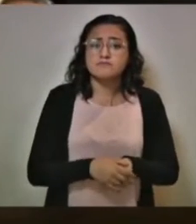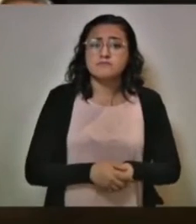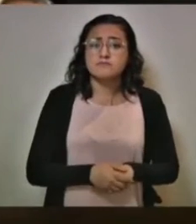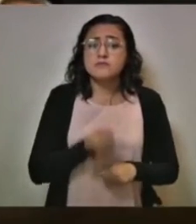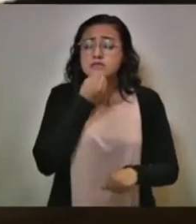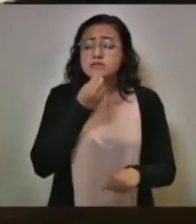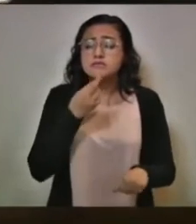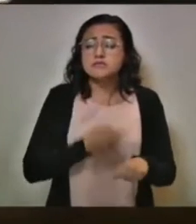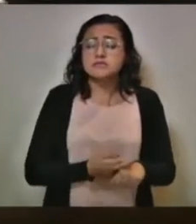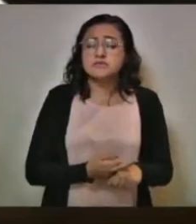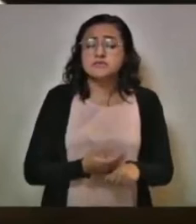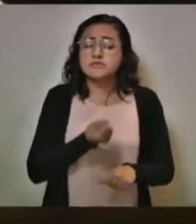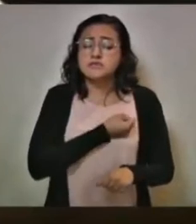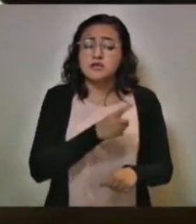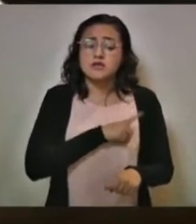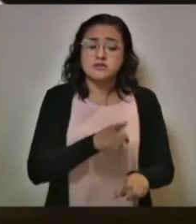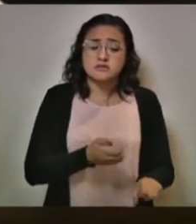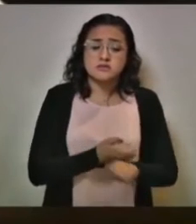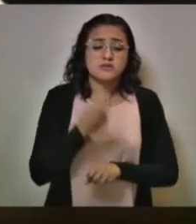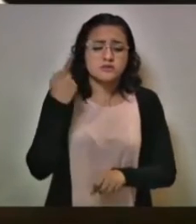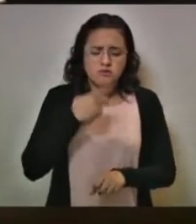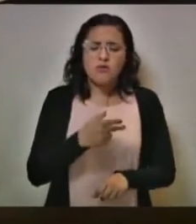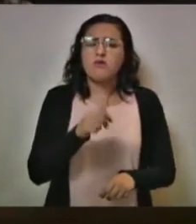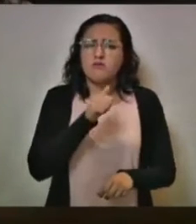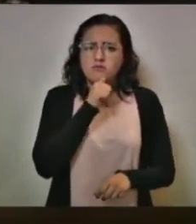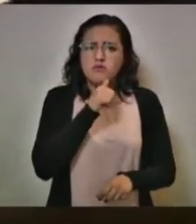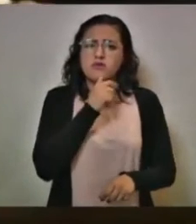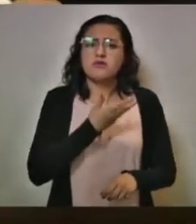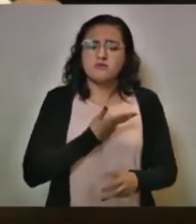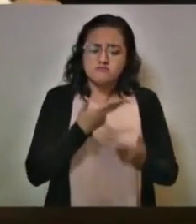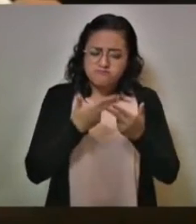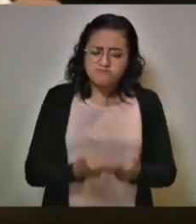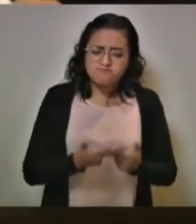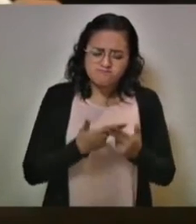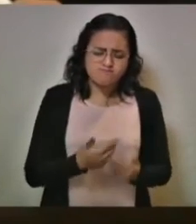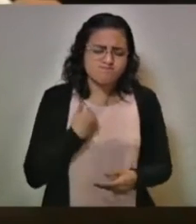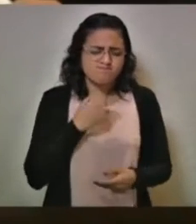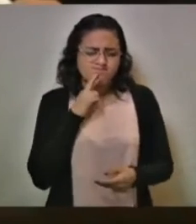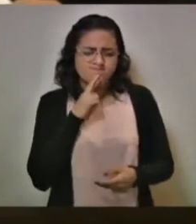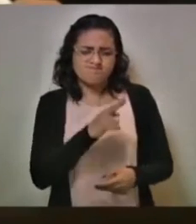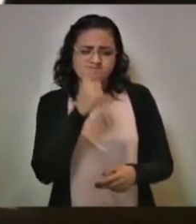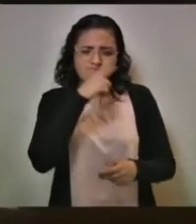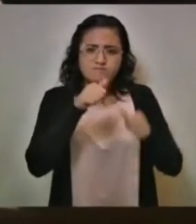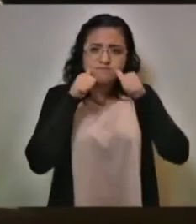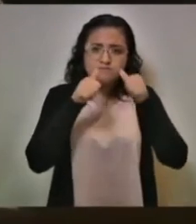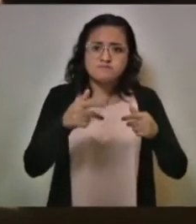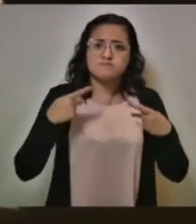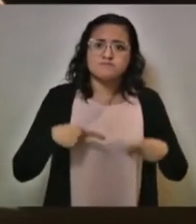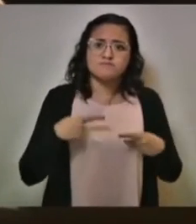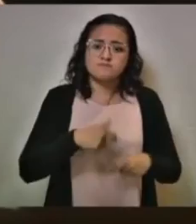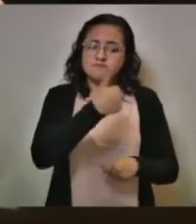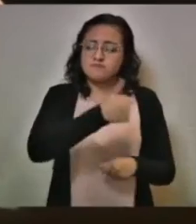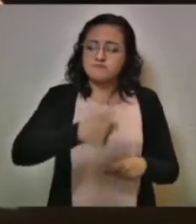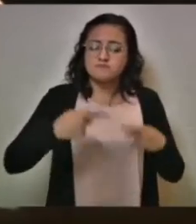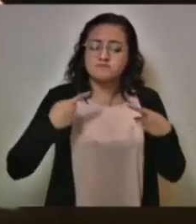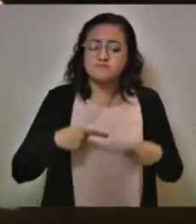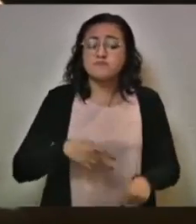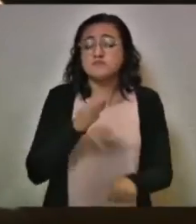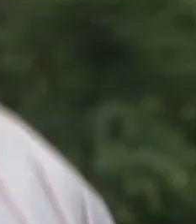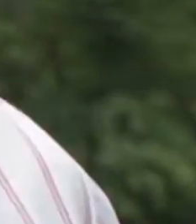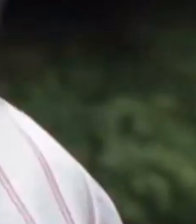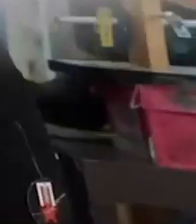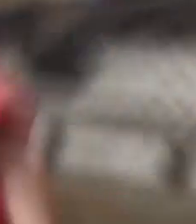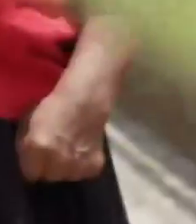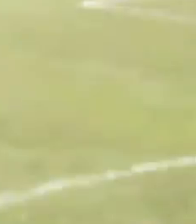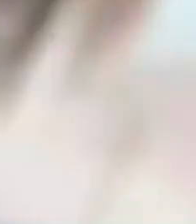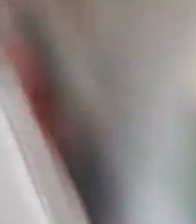la Secretaría de Salud del Estado de Puebla todavía tiene capacidad de respuesta, señor, dependiendo del comportamiento de la